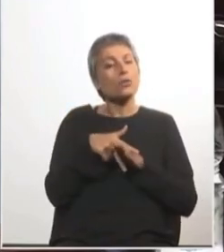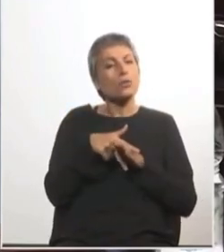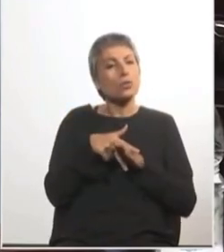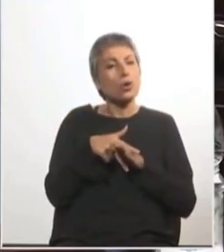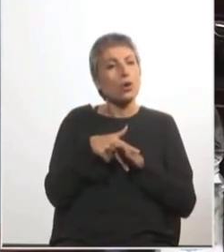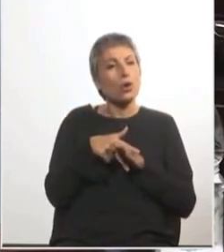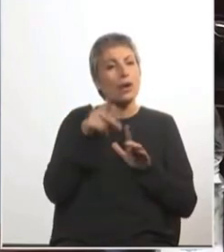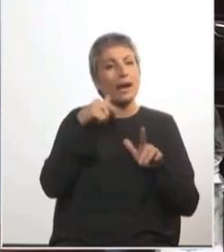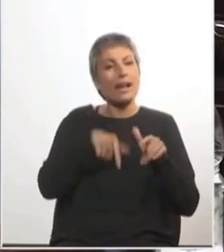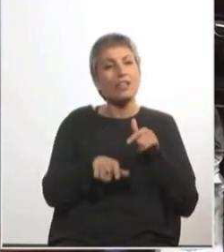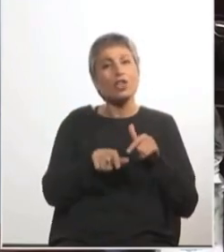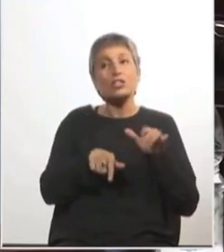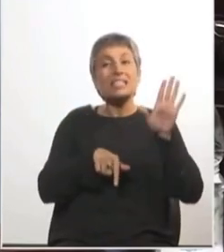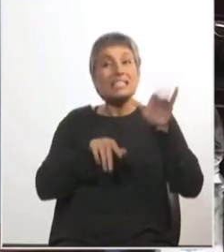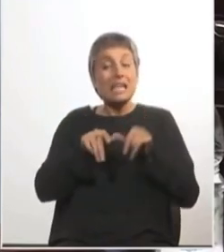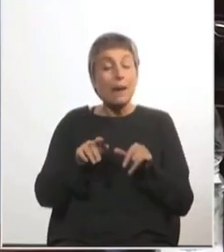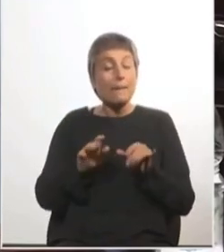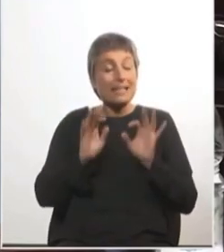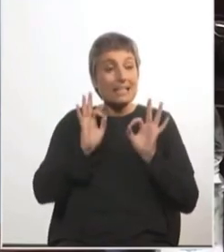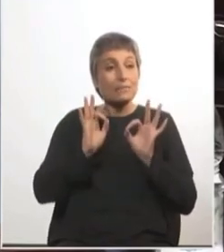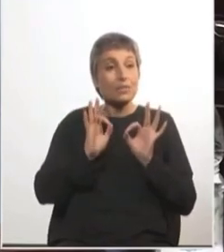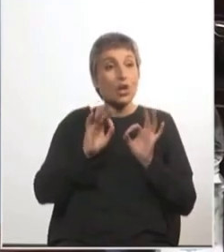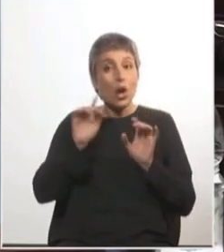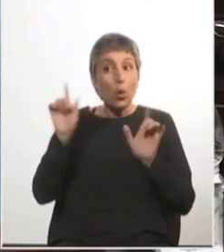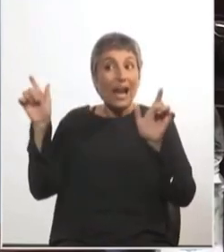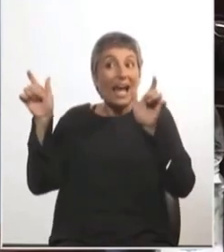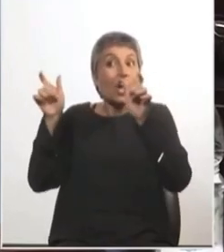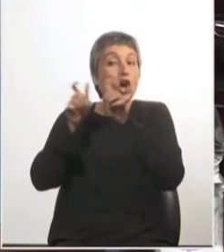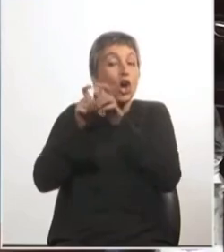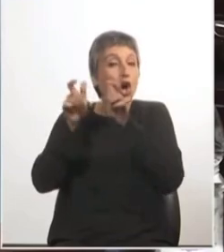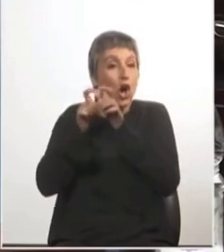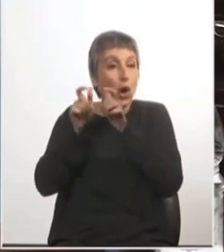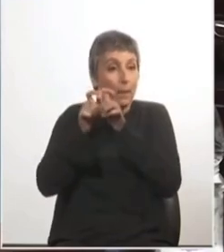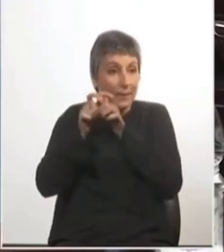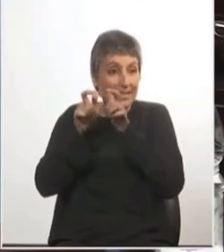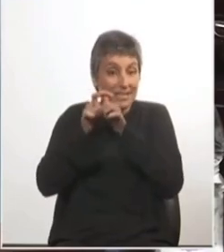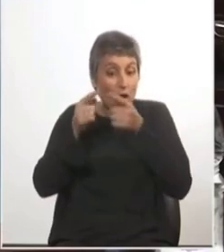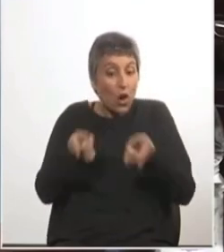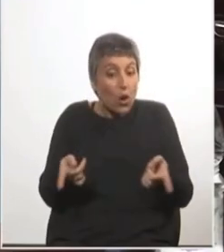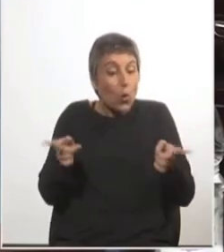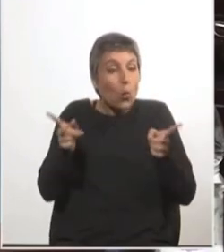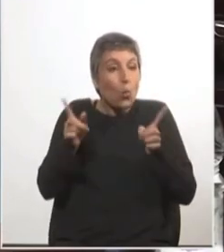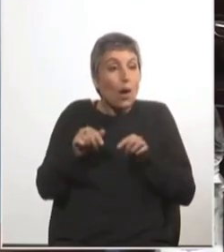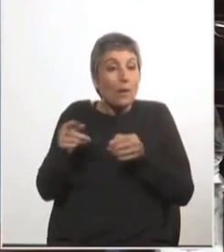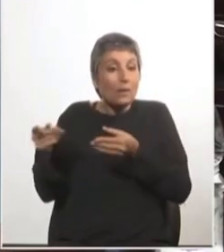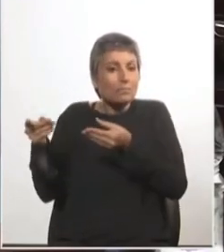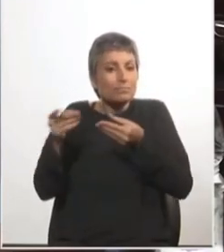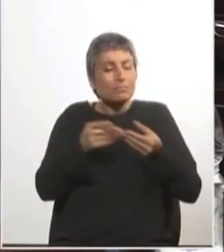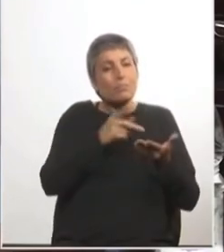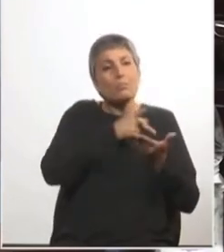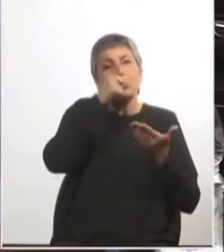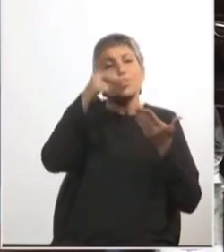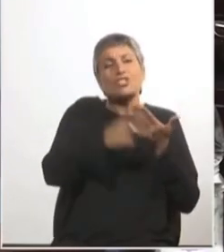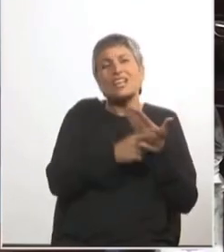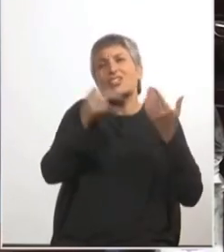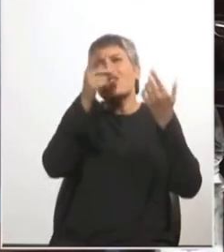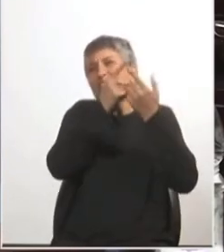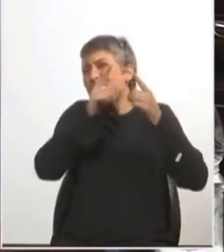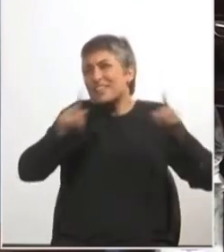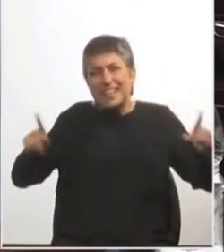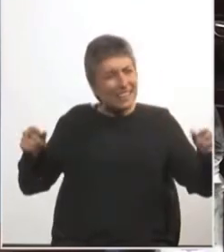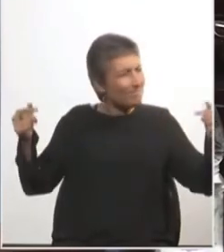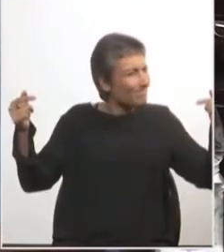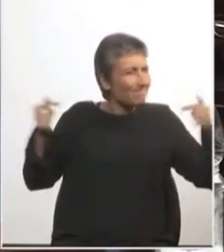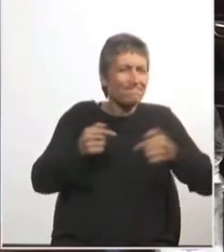se llamó de manera extraordinaria a una comisión y se volvió acá con un proyecto que nada tenía que